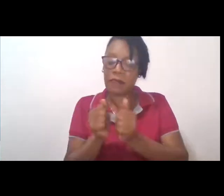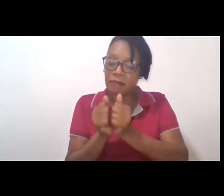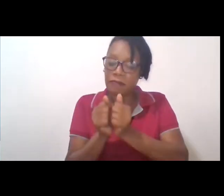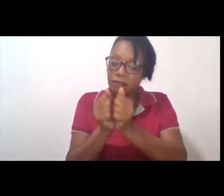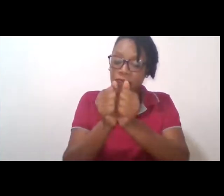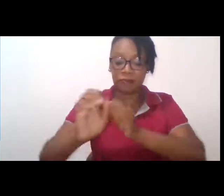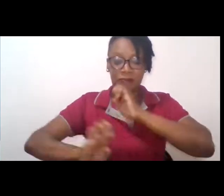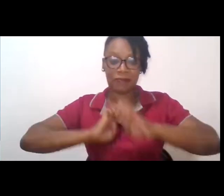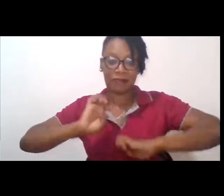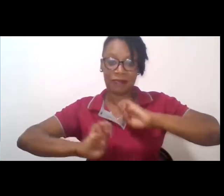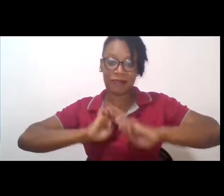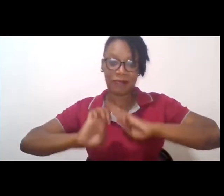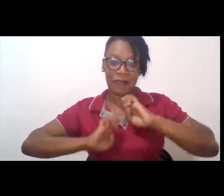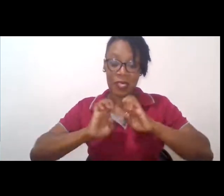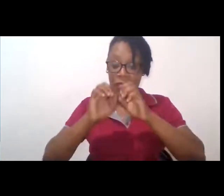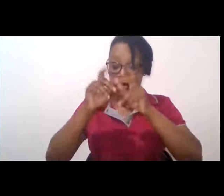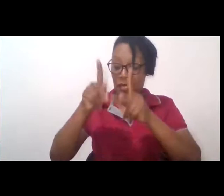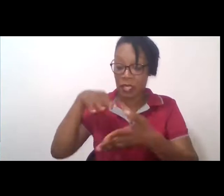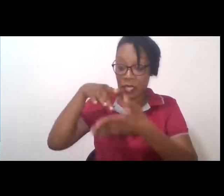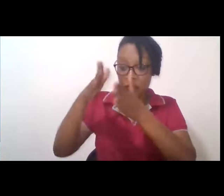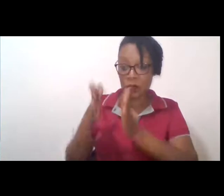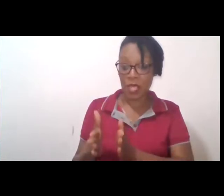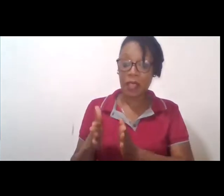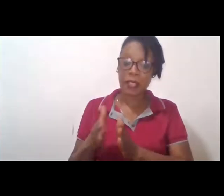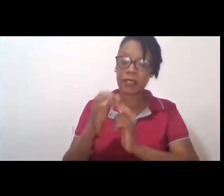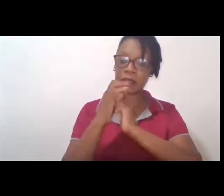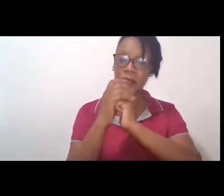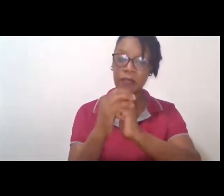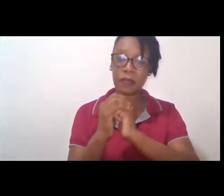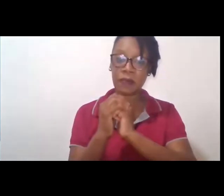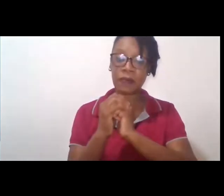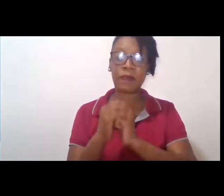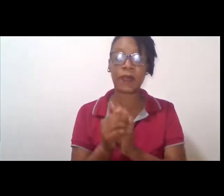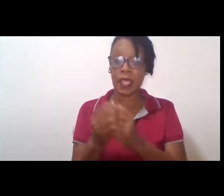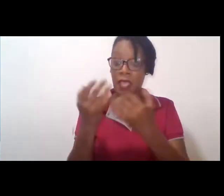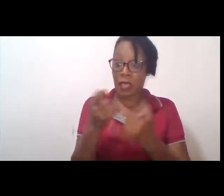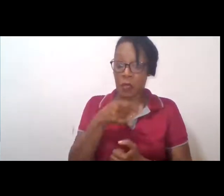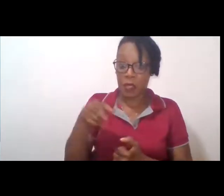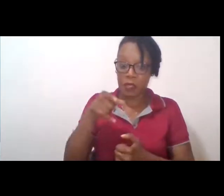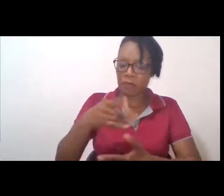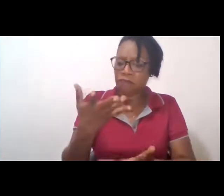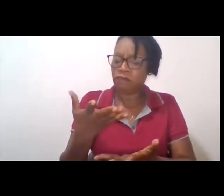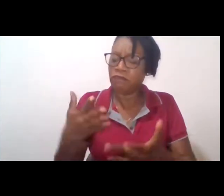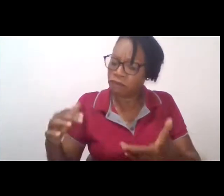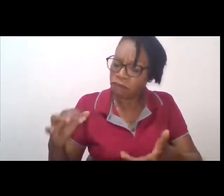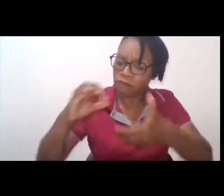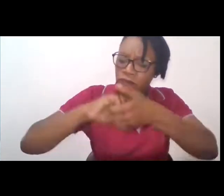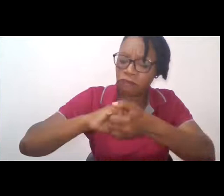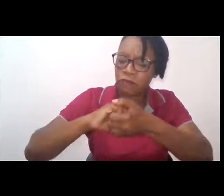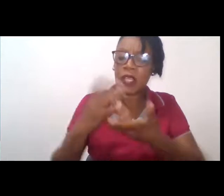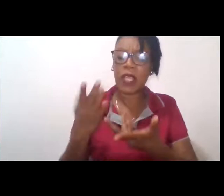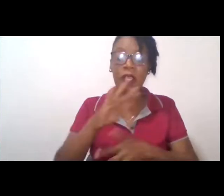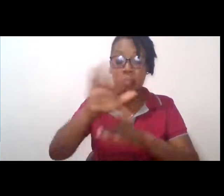emociones en estudiantes en condición de autismo. Y esto viene a abrazarse con lo que hemos estado